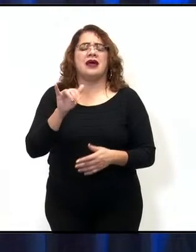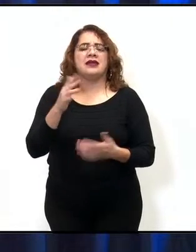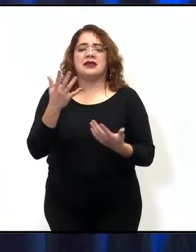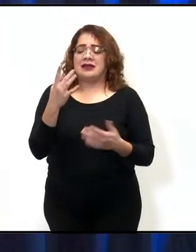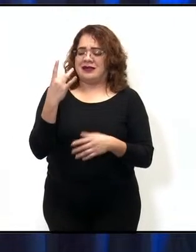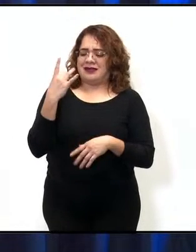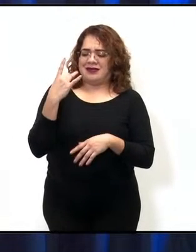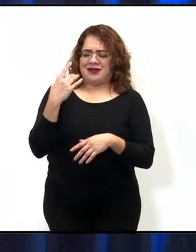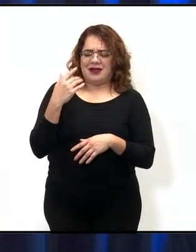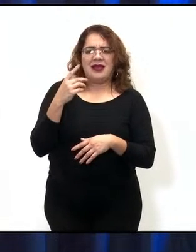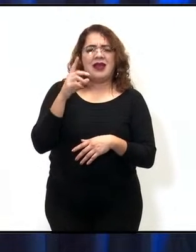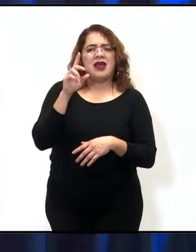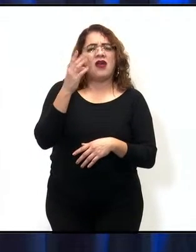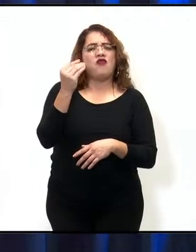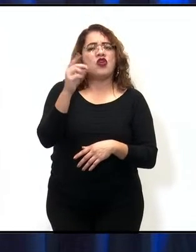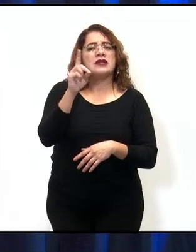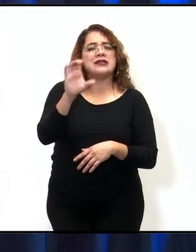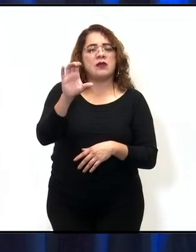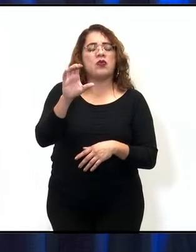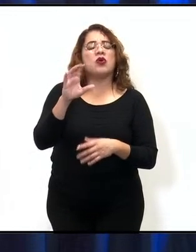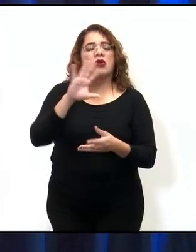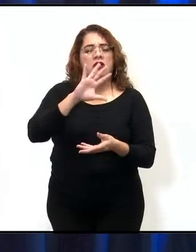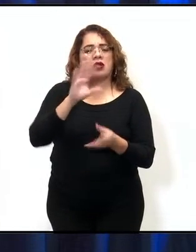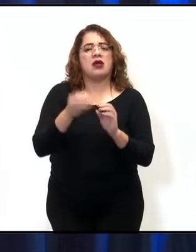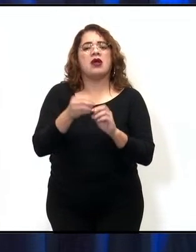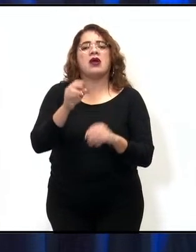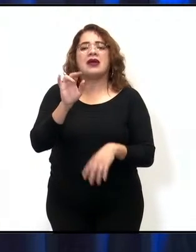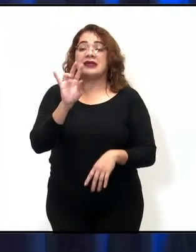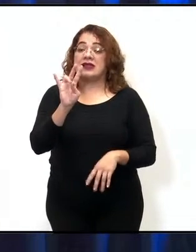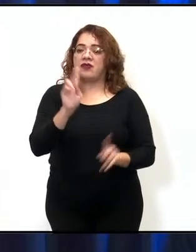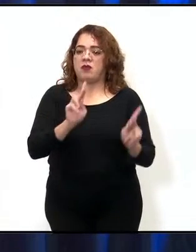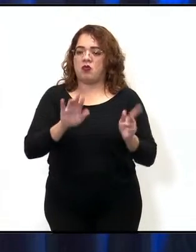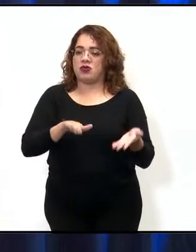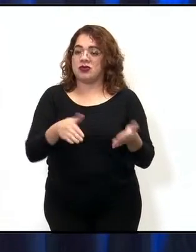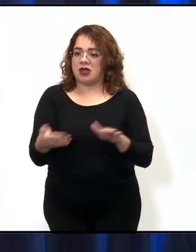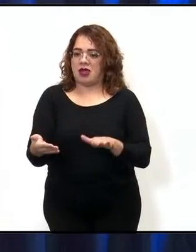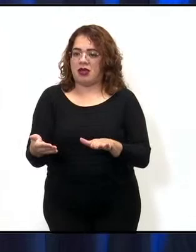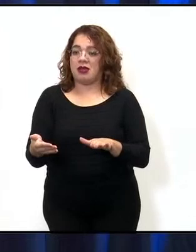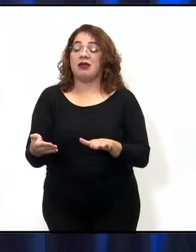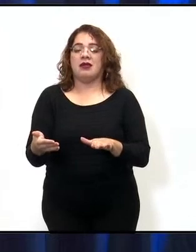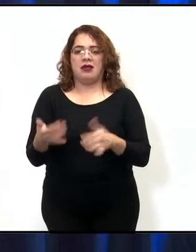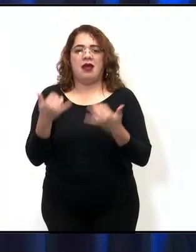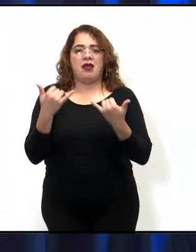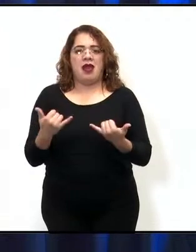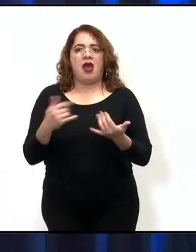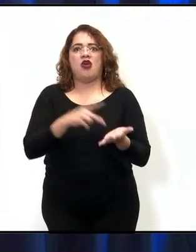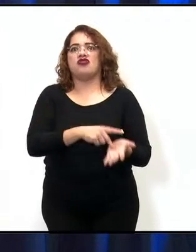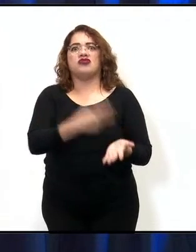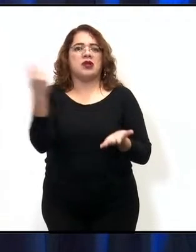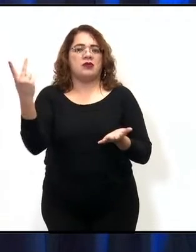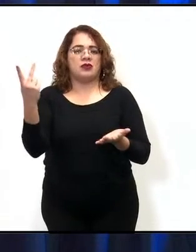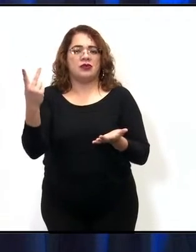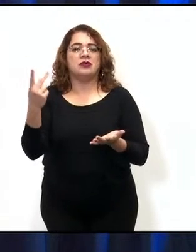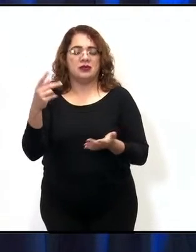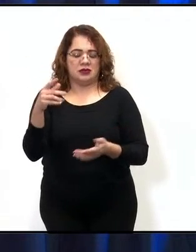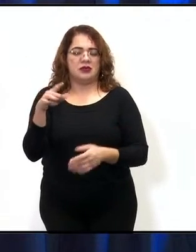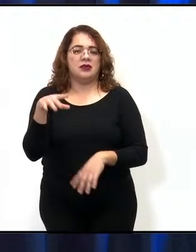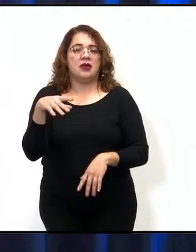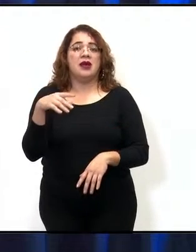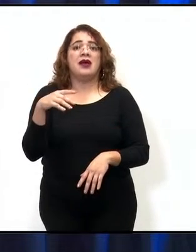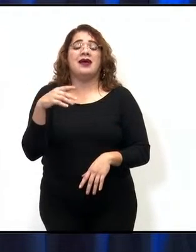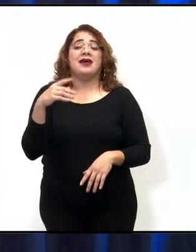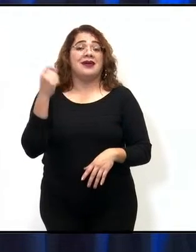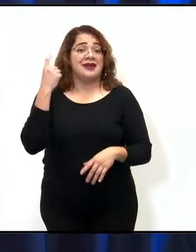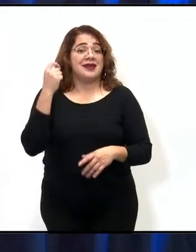reportadas el 14 de diciembre. Hoy ya se han informado de otras 8 muertes.